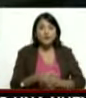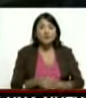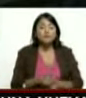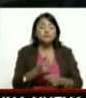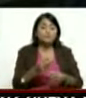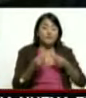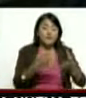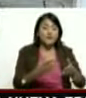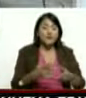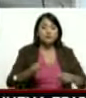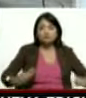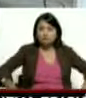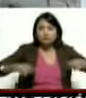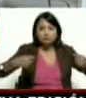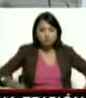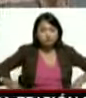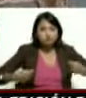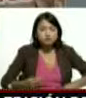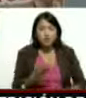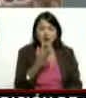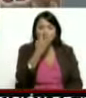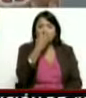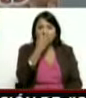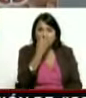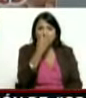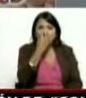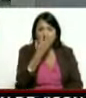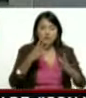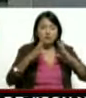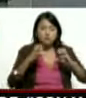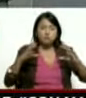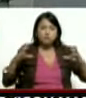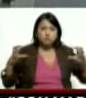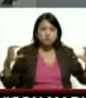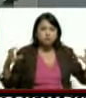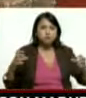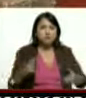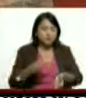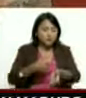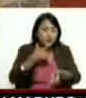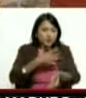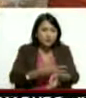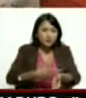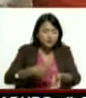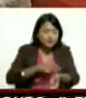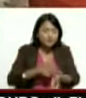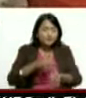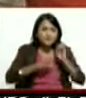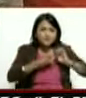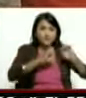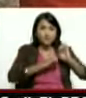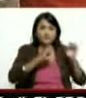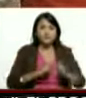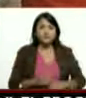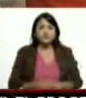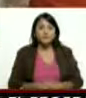ruedas, bastones, nebulizadores, colchones antiescara, glucómetros y recursos para exámenes de alto costo